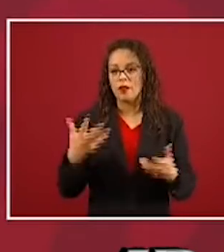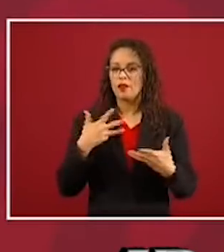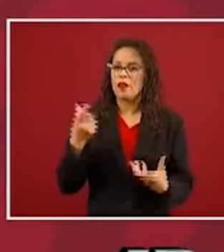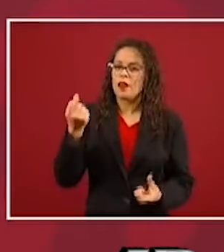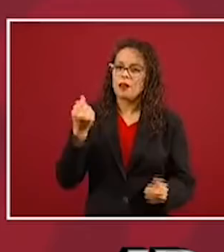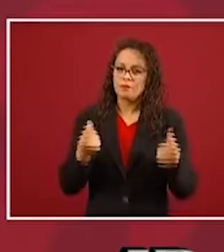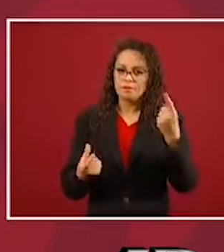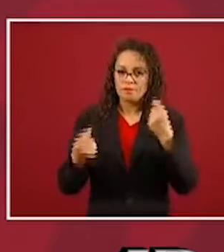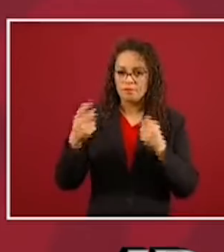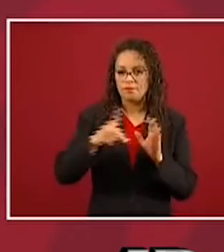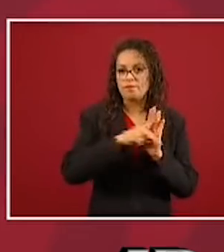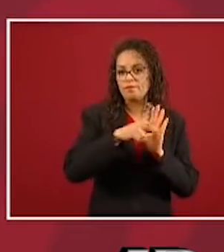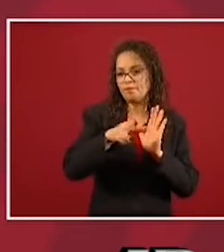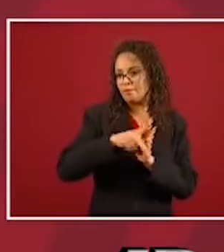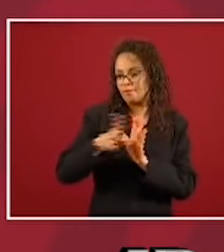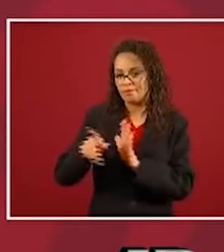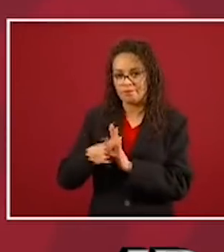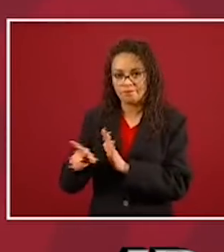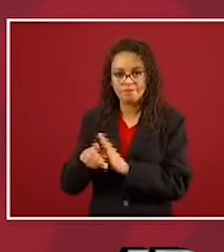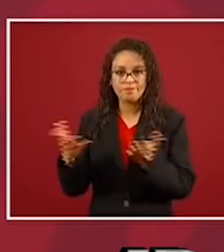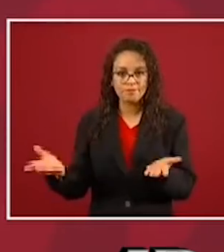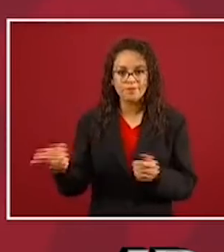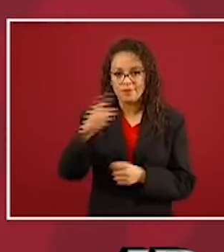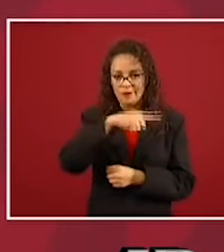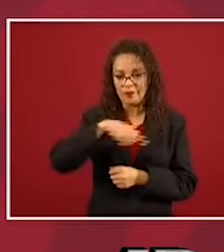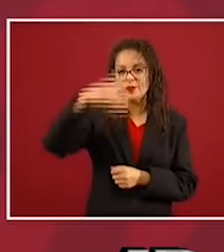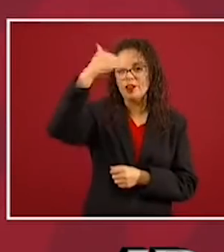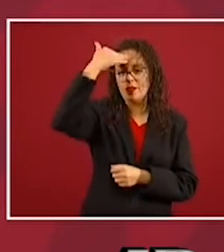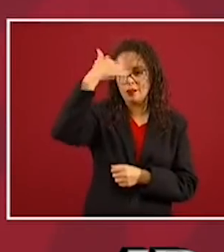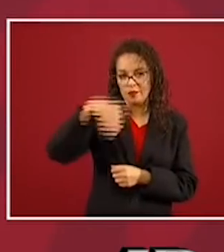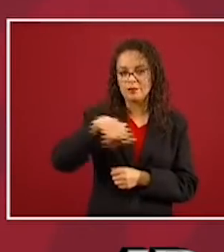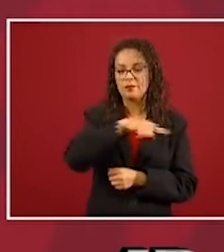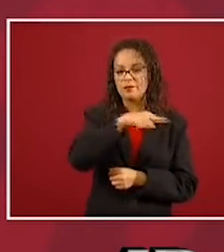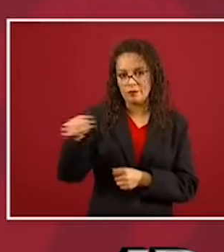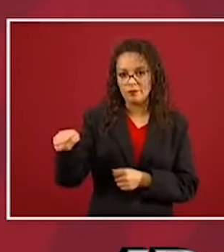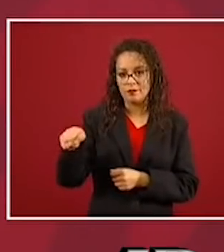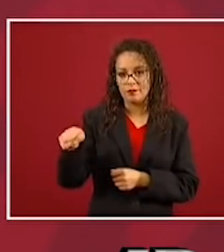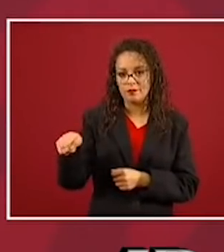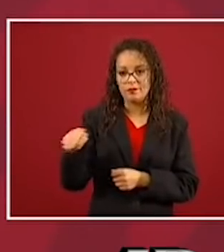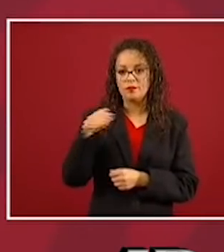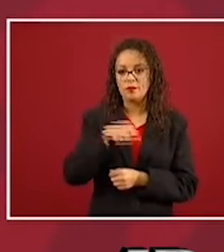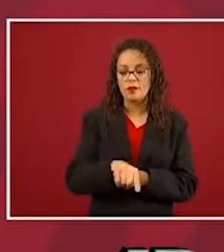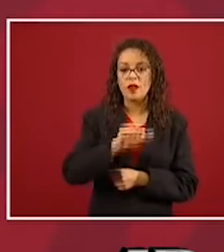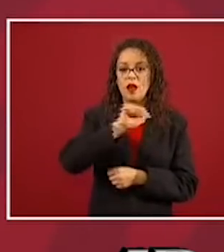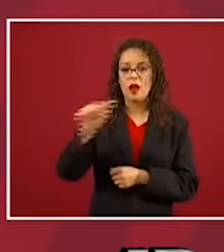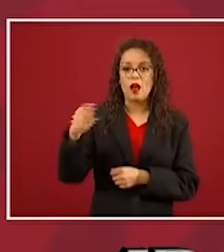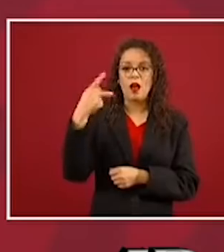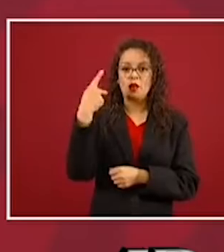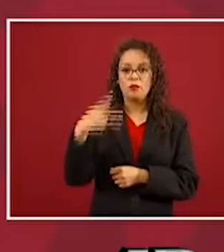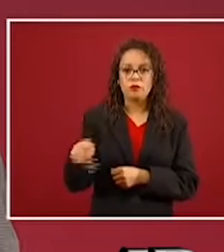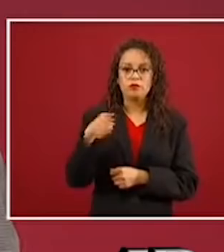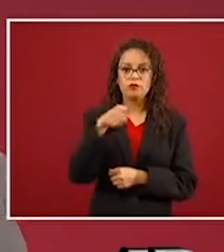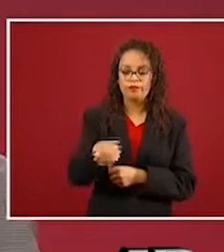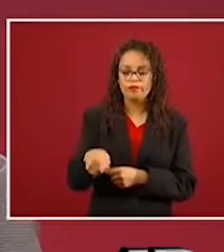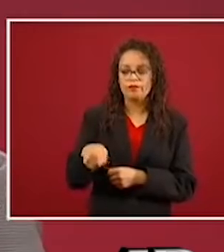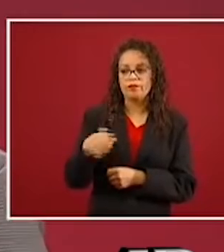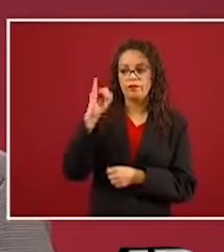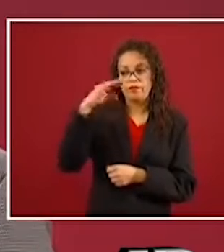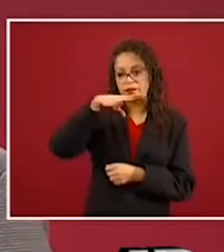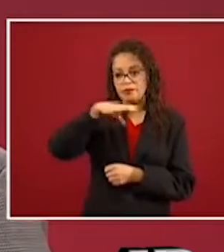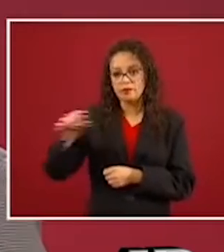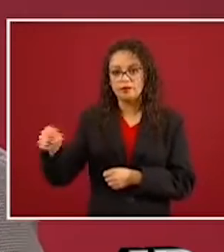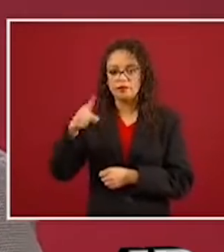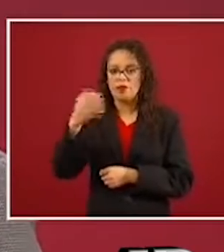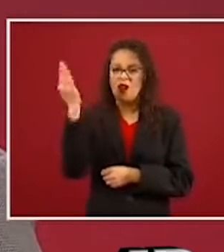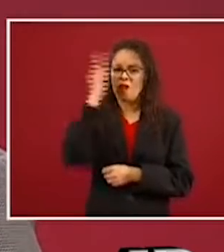que saben bien quiénes son, que han distraído muchos recursos del Seguro Social ante estos falsos infundios. Hace poco el